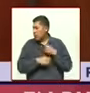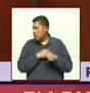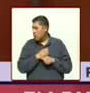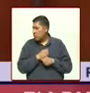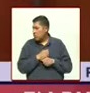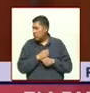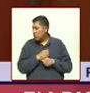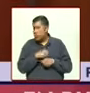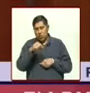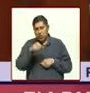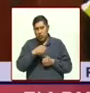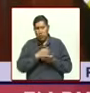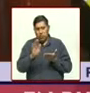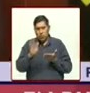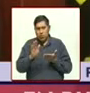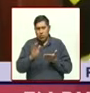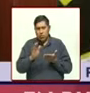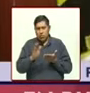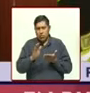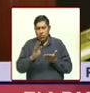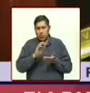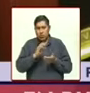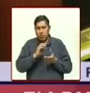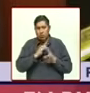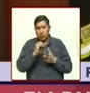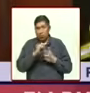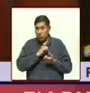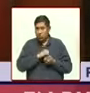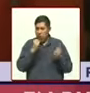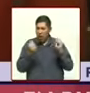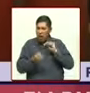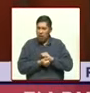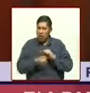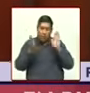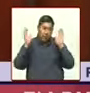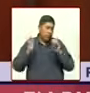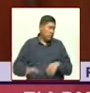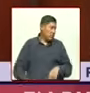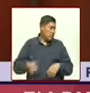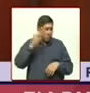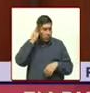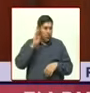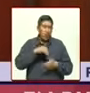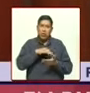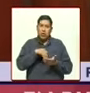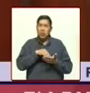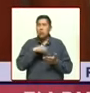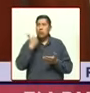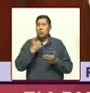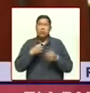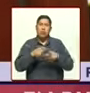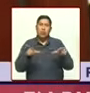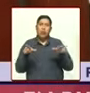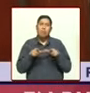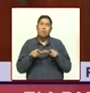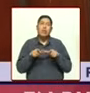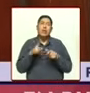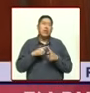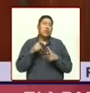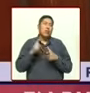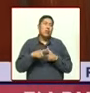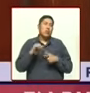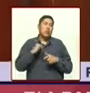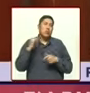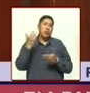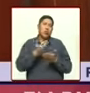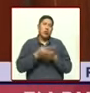tal vez de acá. Lo hayan cambiado de destino, tal vez al centro, no sé, a otra división y demás. Entonces,